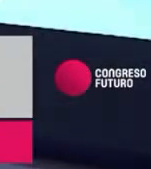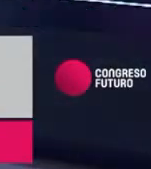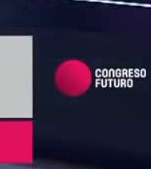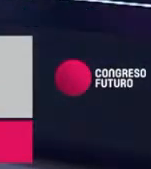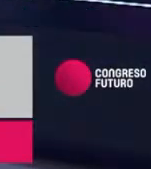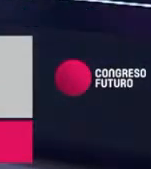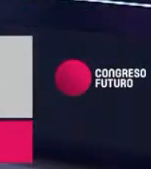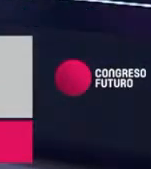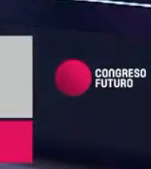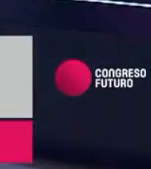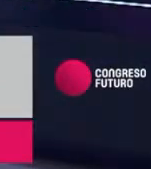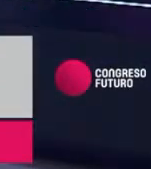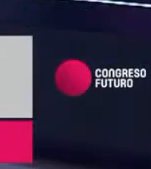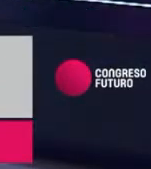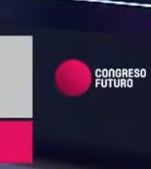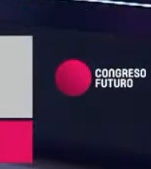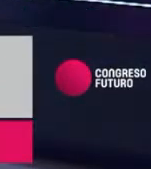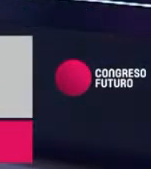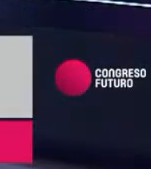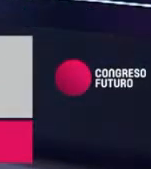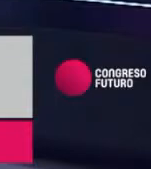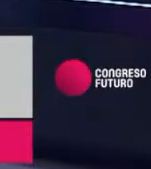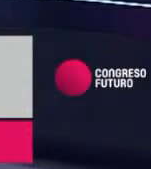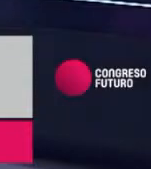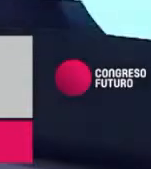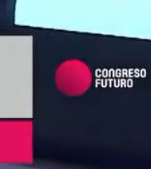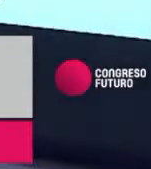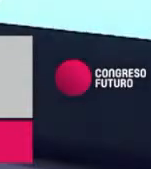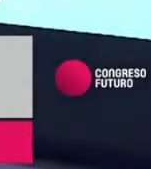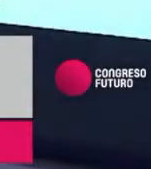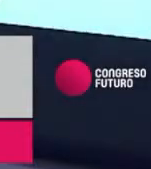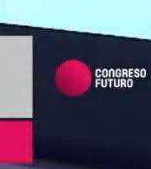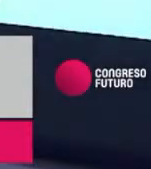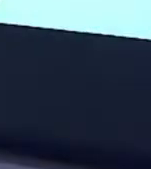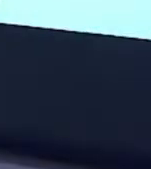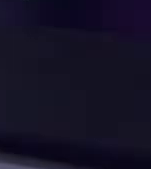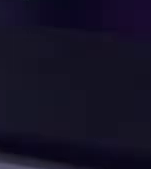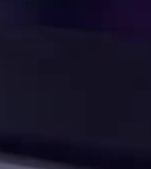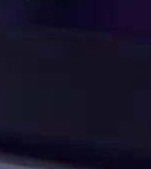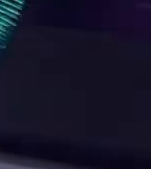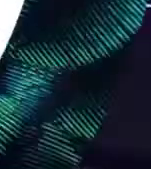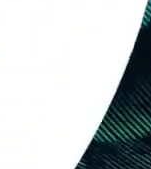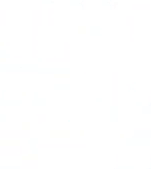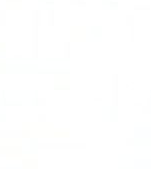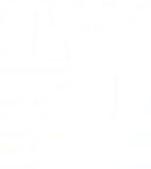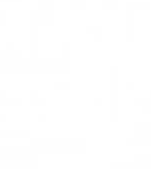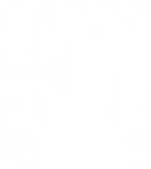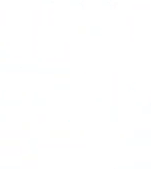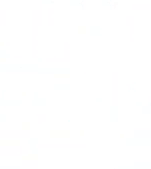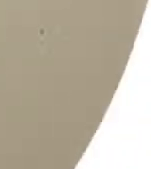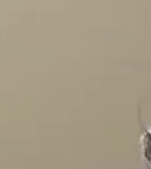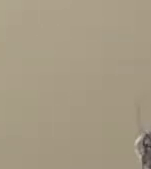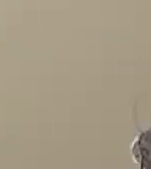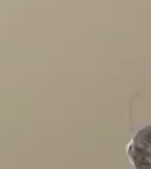de divulgación científica. ¿Cuál es su importancia, su alcance? Quiero invitarlos a ver.